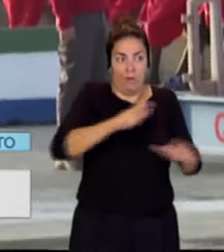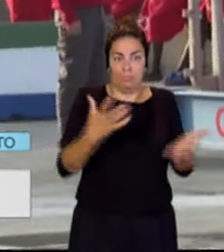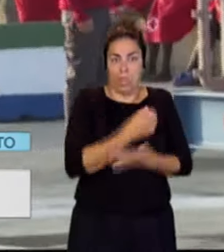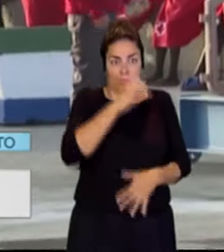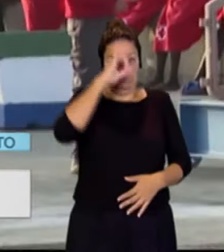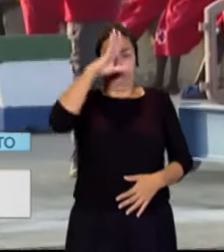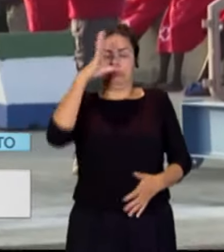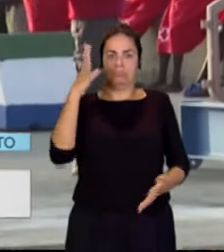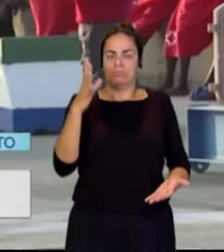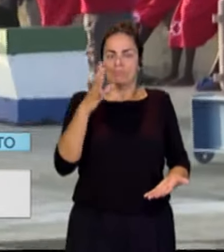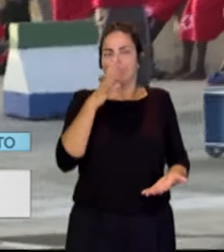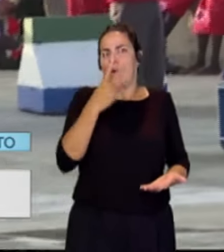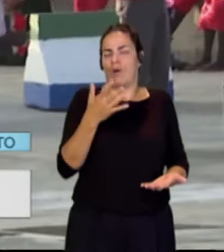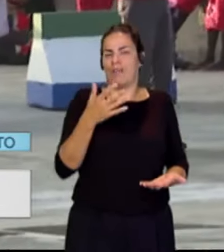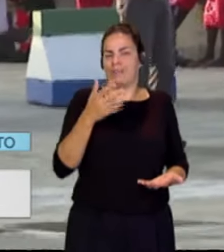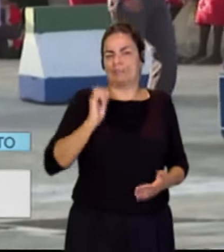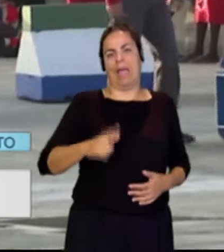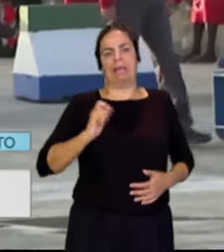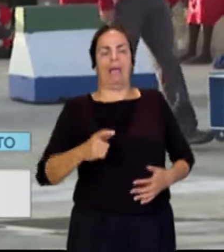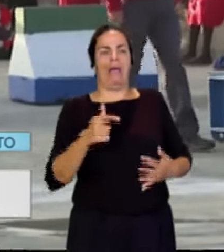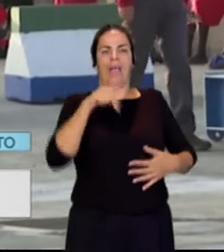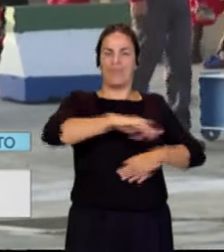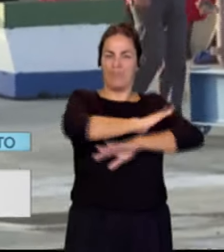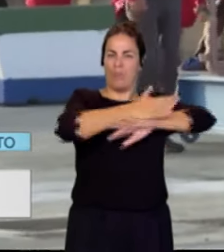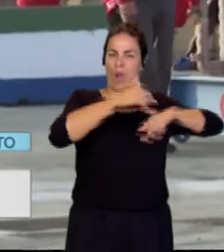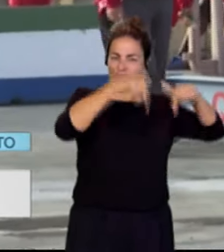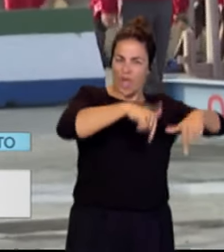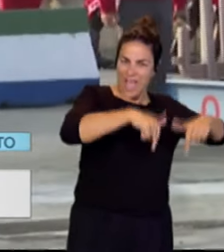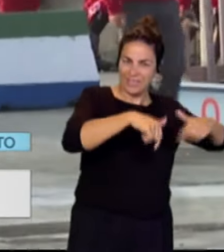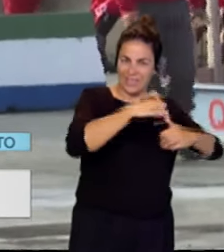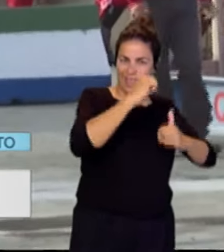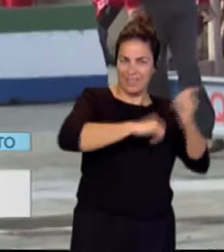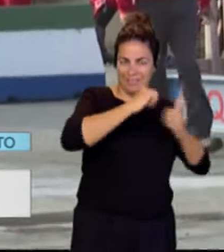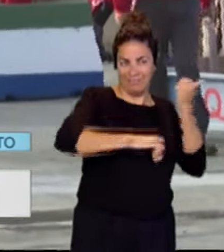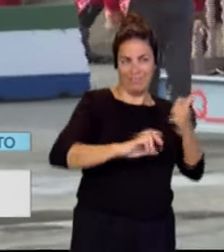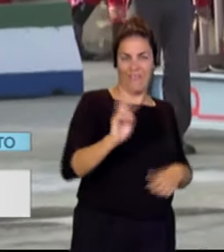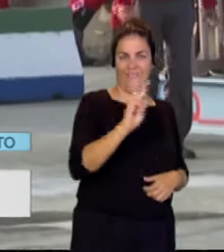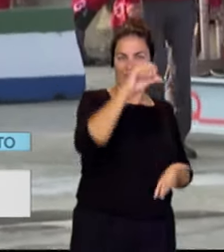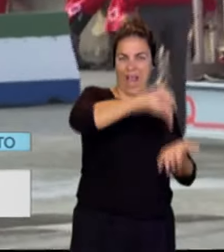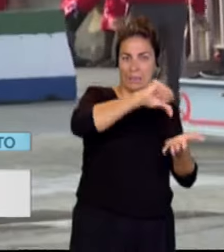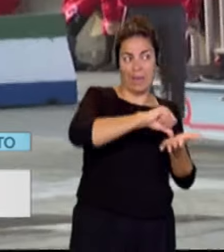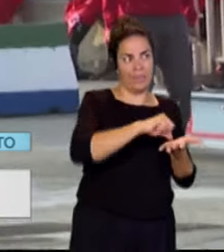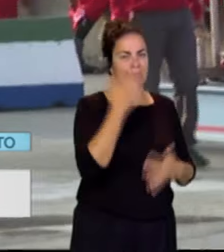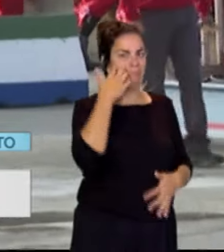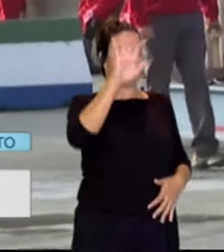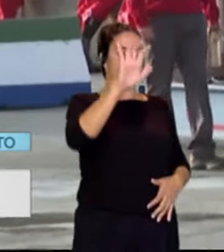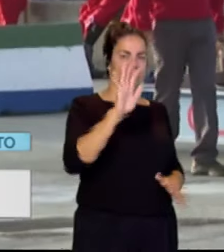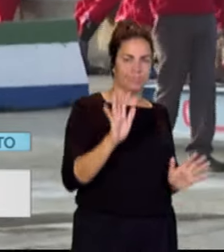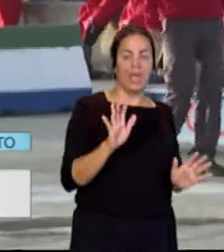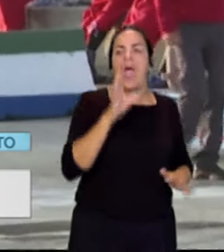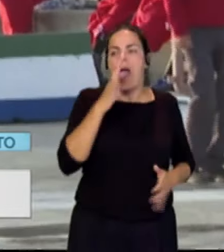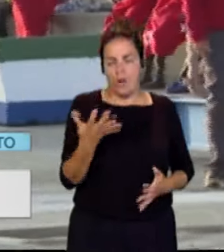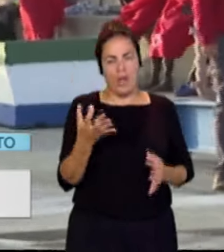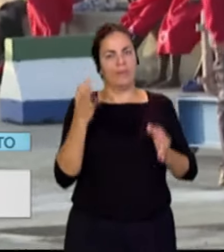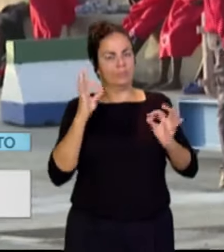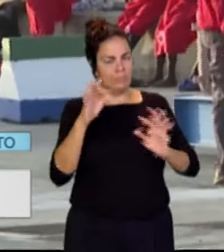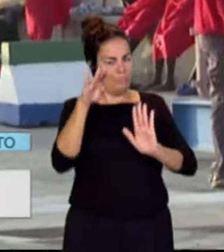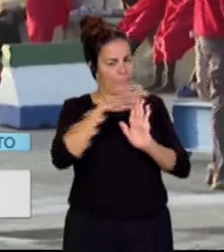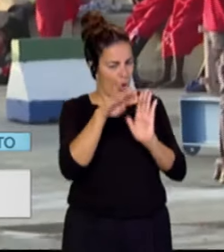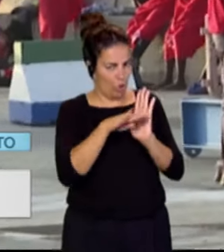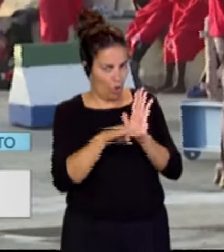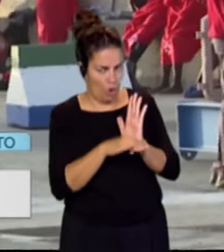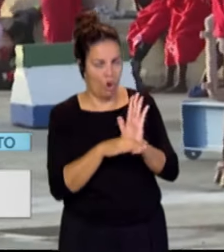porque no están habitual que llegue hasta este Puerto del municipio de Valverde ahora eh toca el protocolo esperar a que